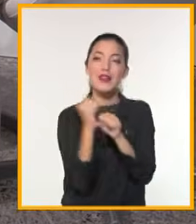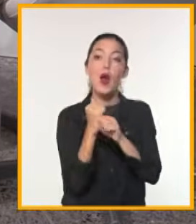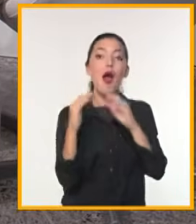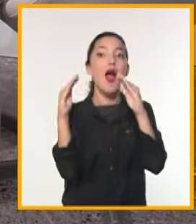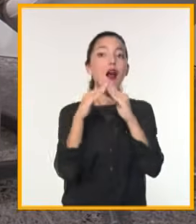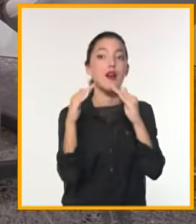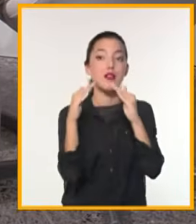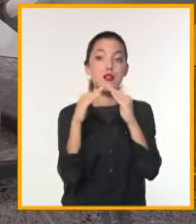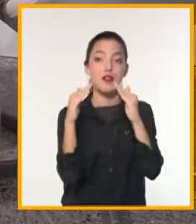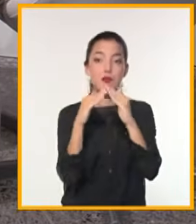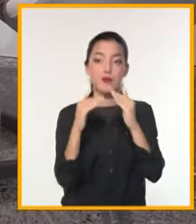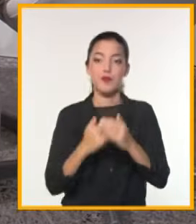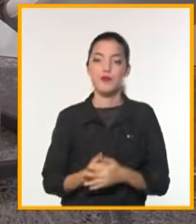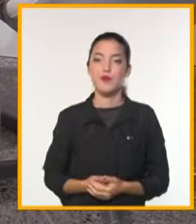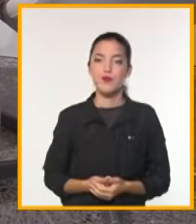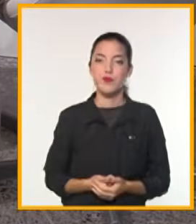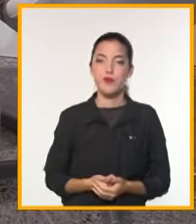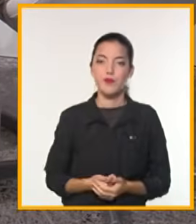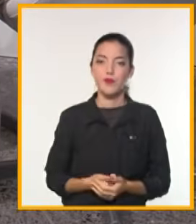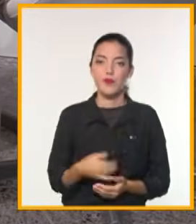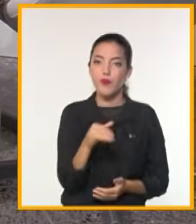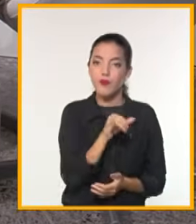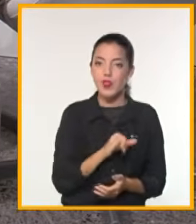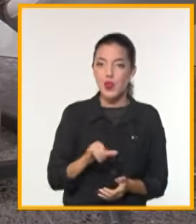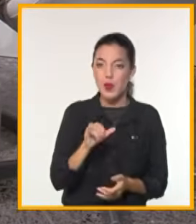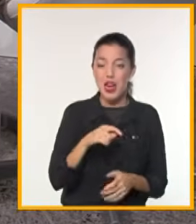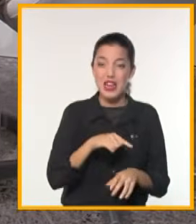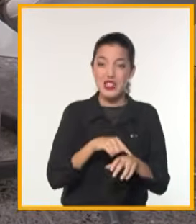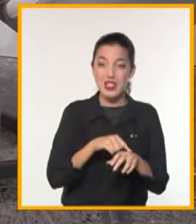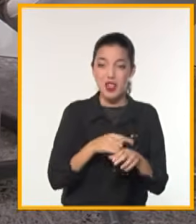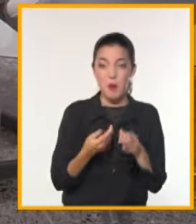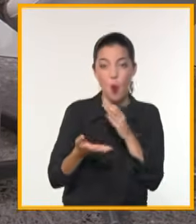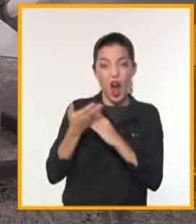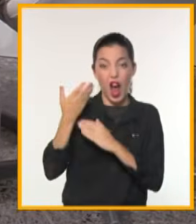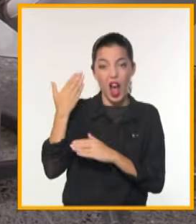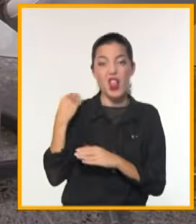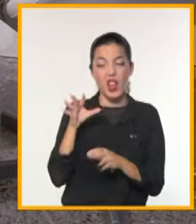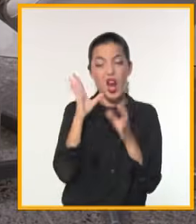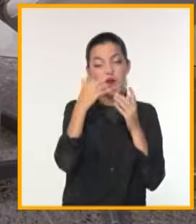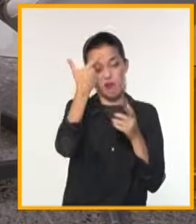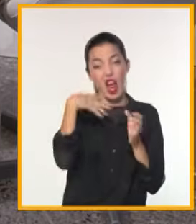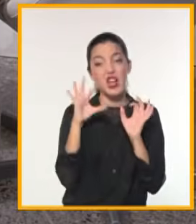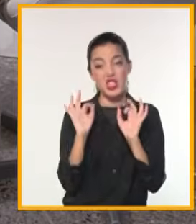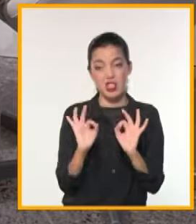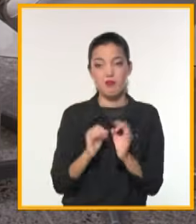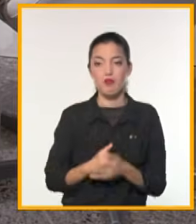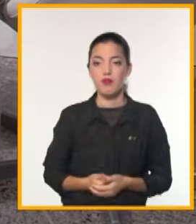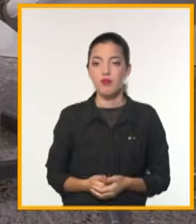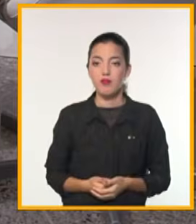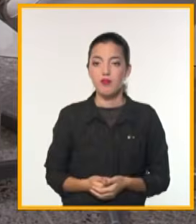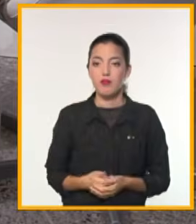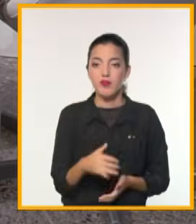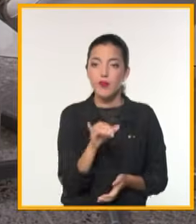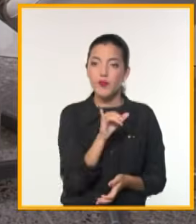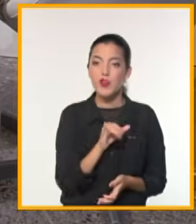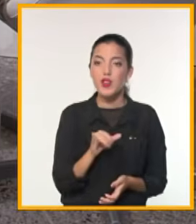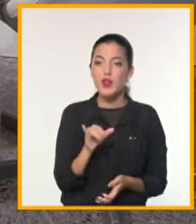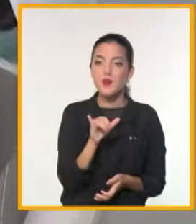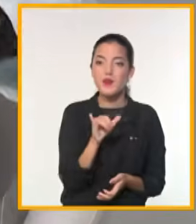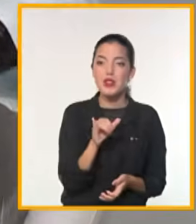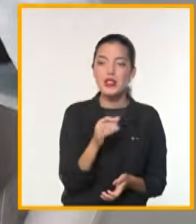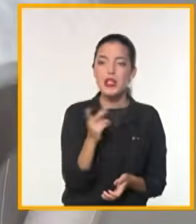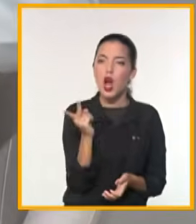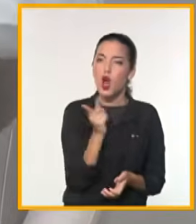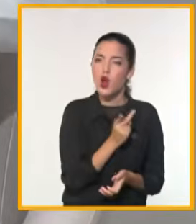personas, en ese tiempo era así, con una latica a pedir comida. Y mi madre, aunque nosotros no teníamos mucho,